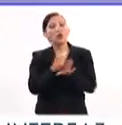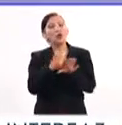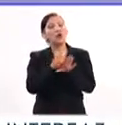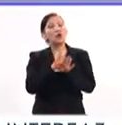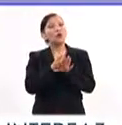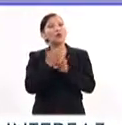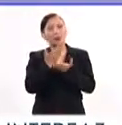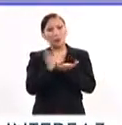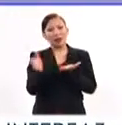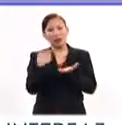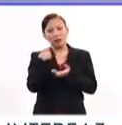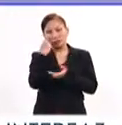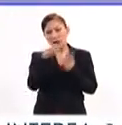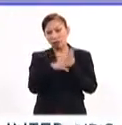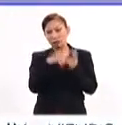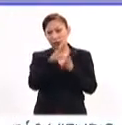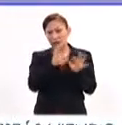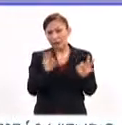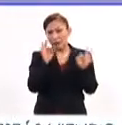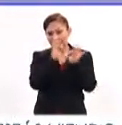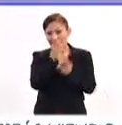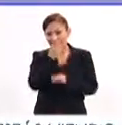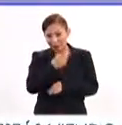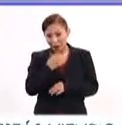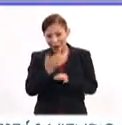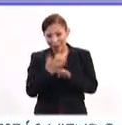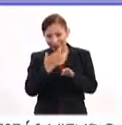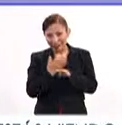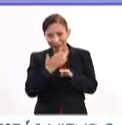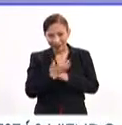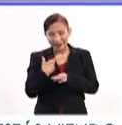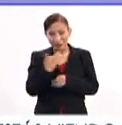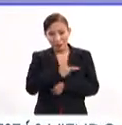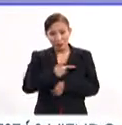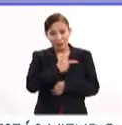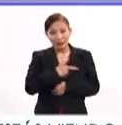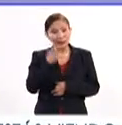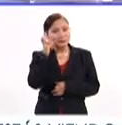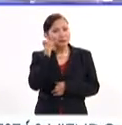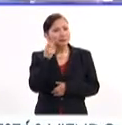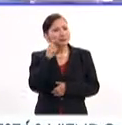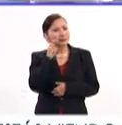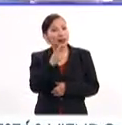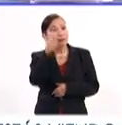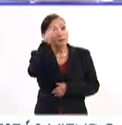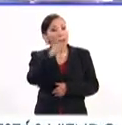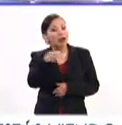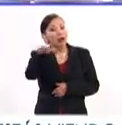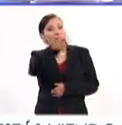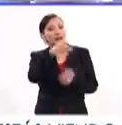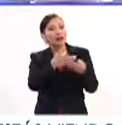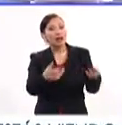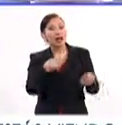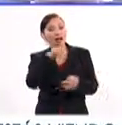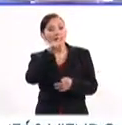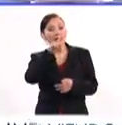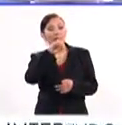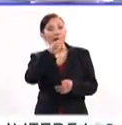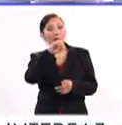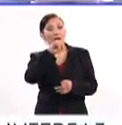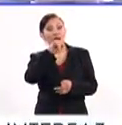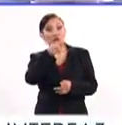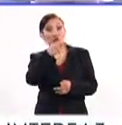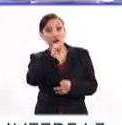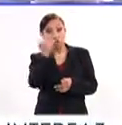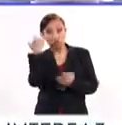que, y además otro dato que me compartiste ahorita y que me da muchísimo gusto escuchar, es que México es una tierra de dramaturgos,